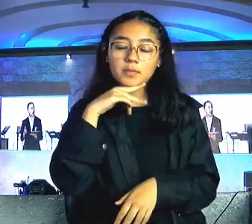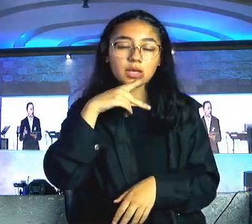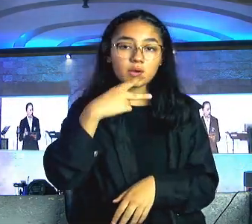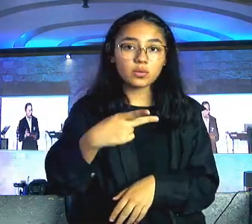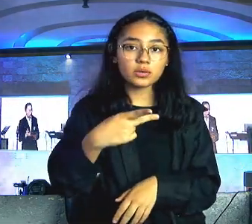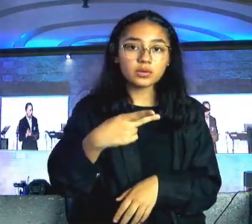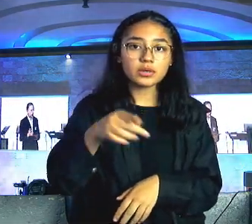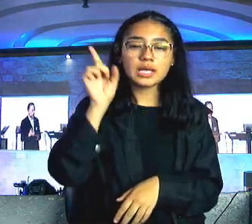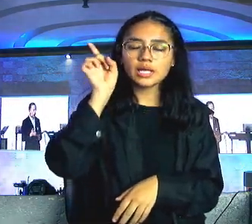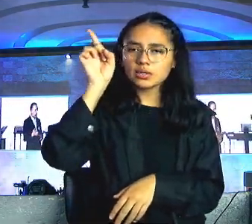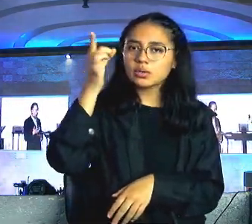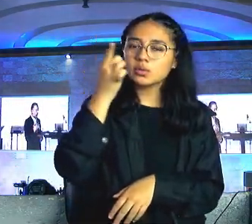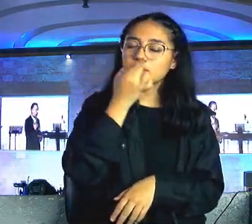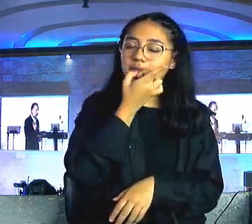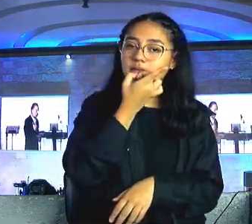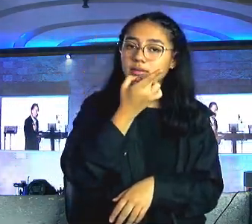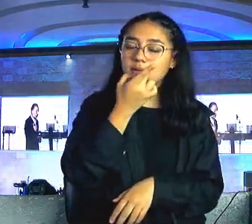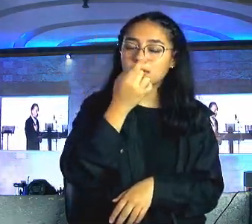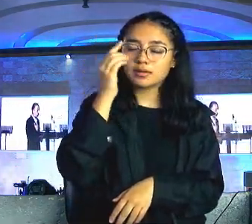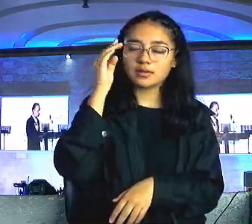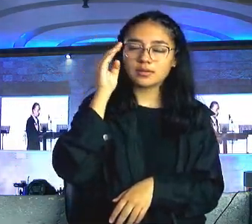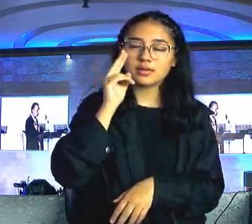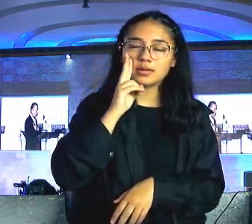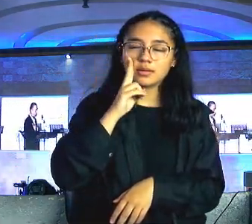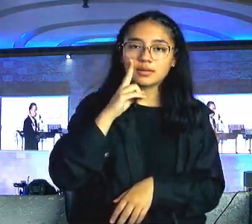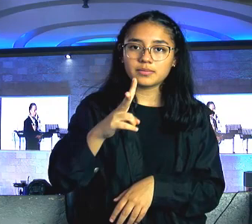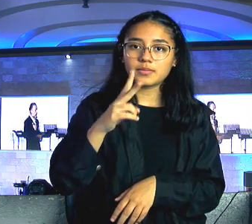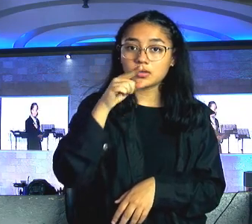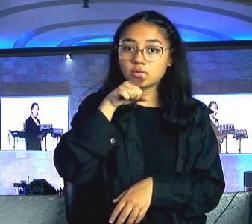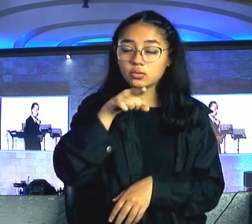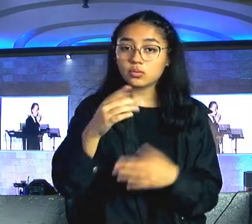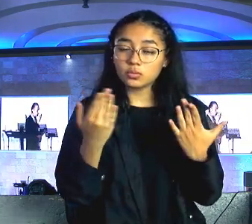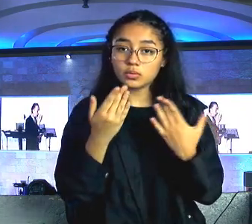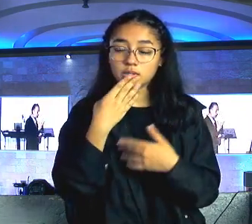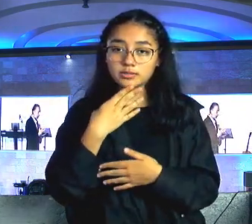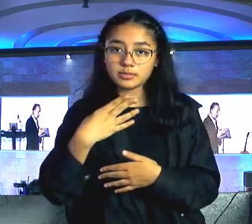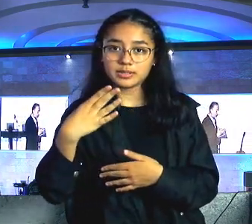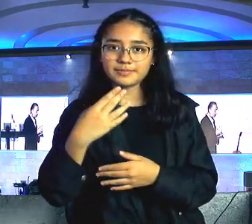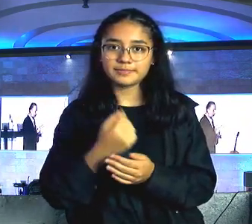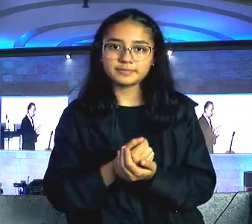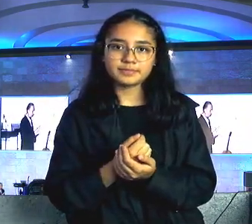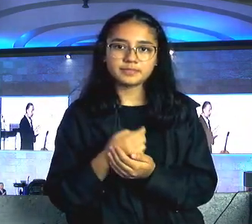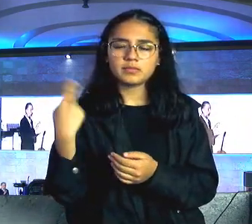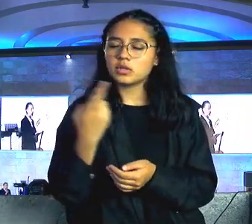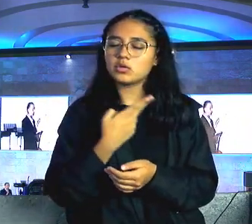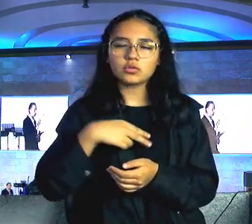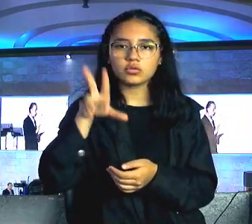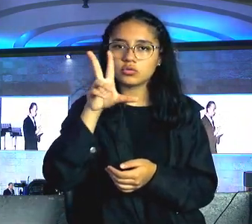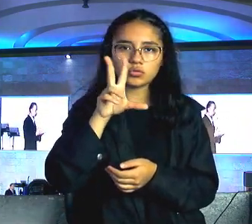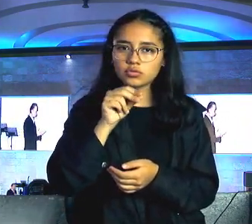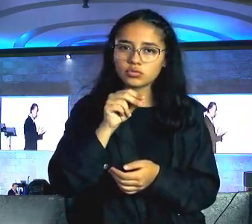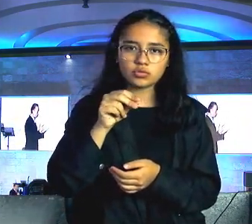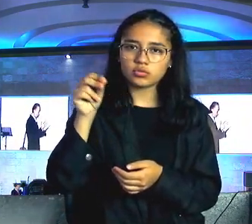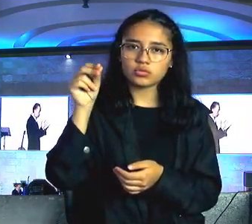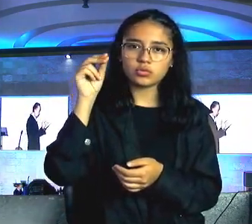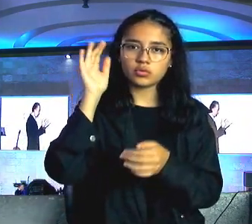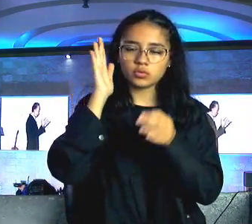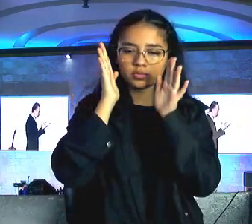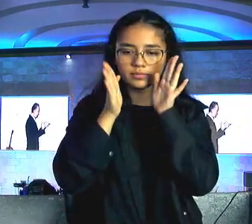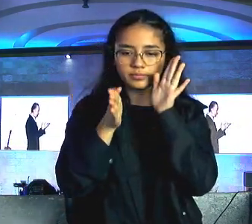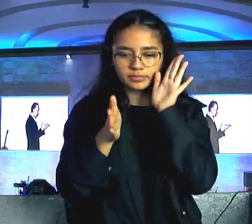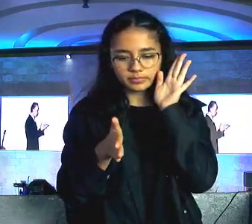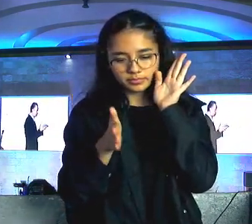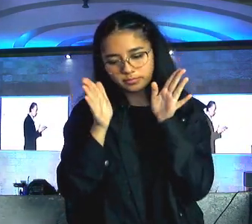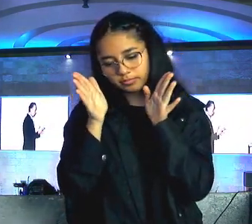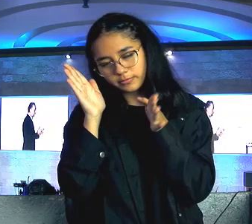correcto. Pero repito, como no somos robots, como no somos inteligencia artificial que hayamos sido creados para obedecer una